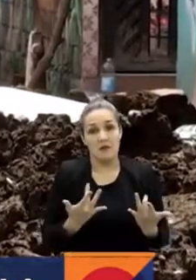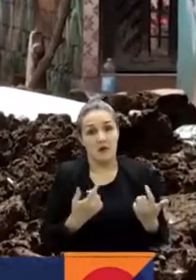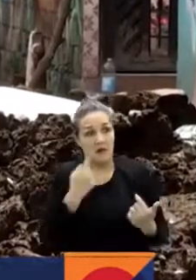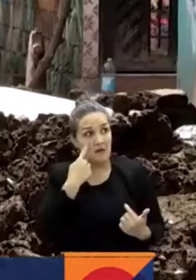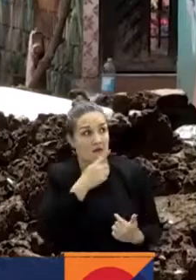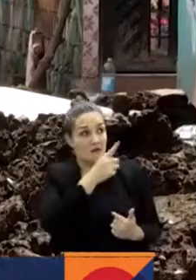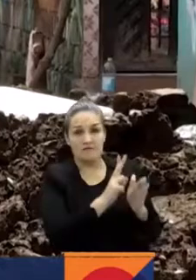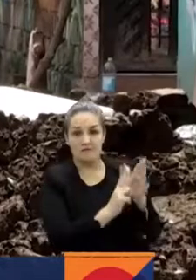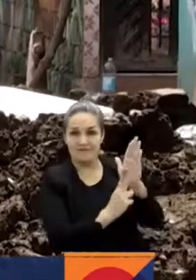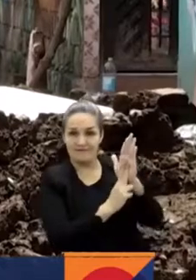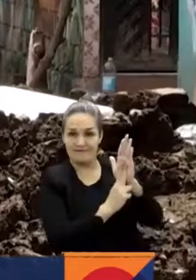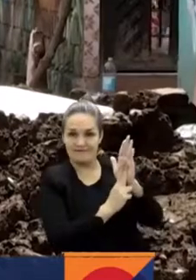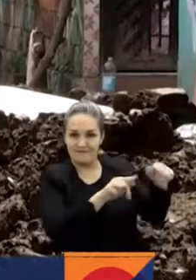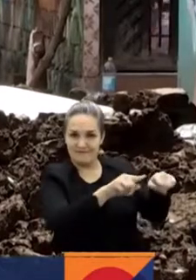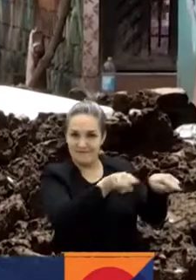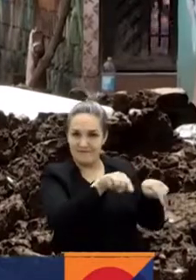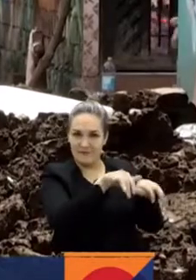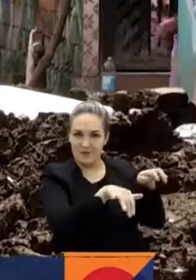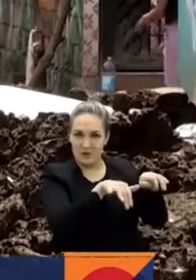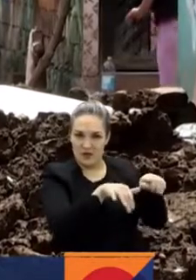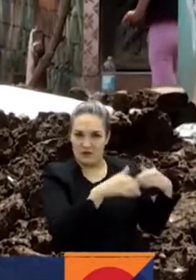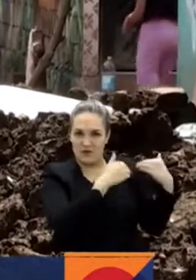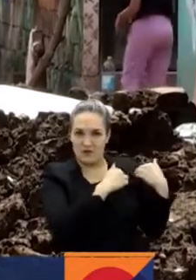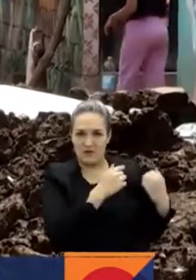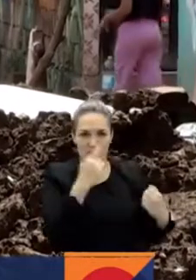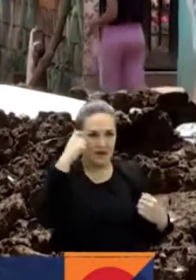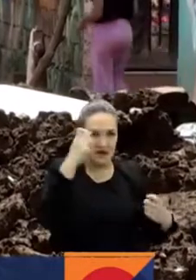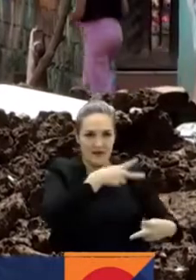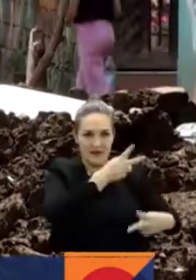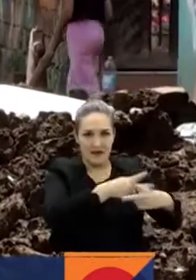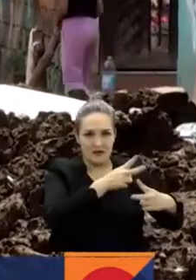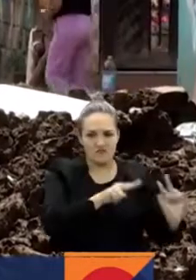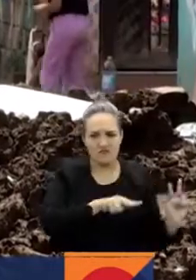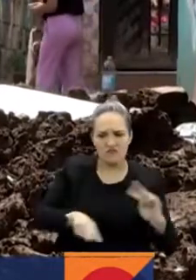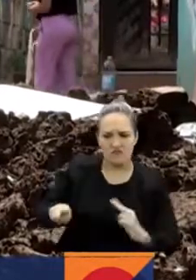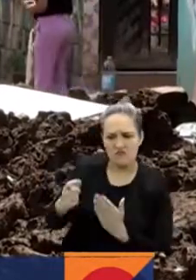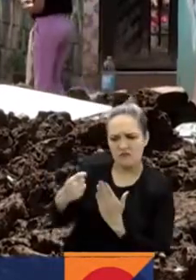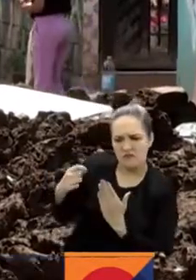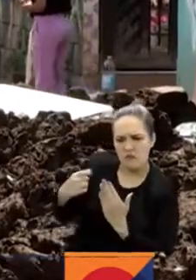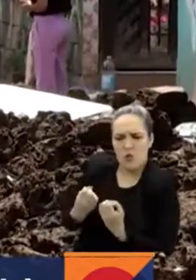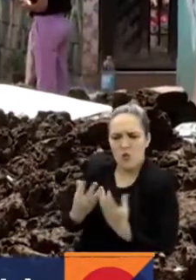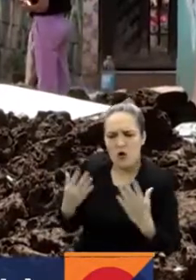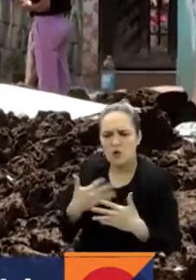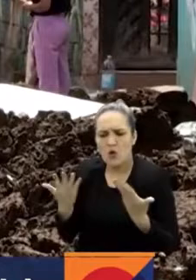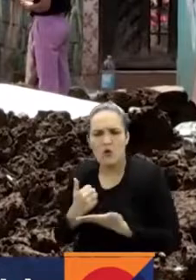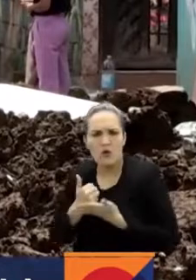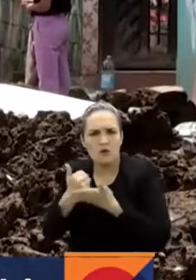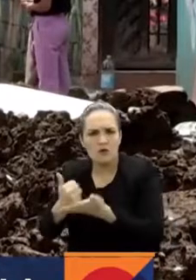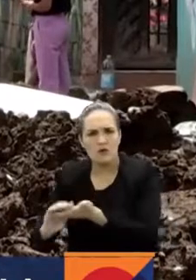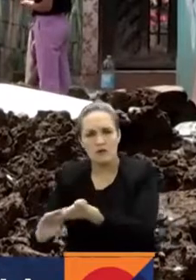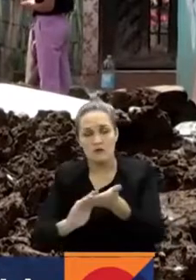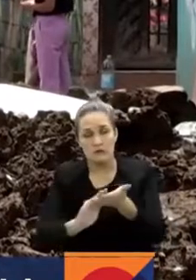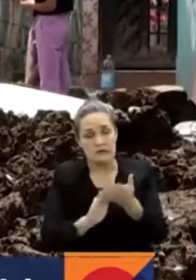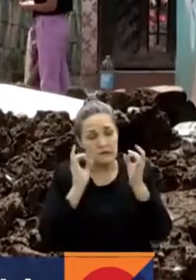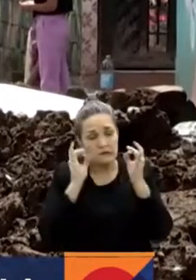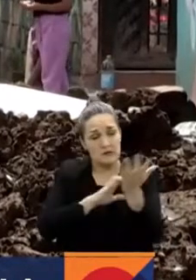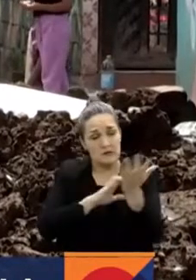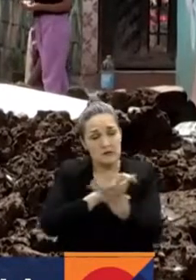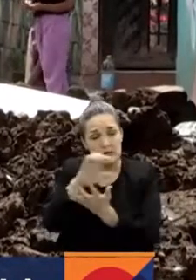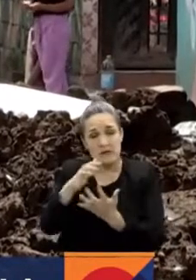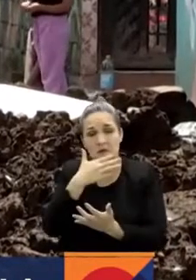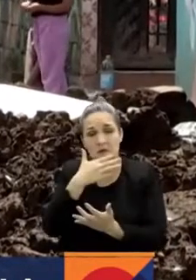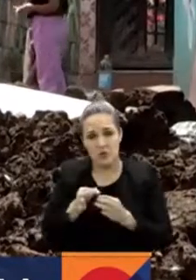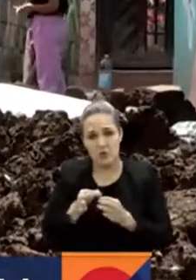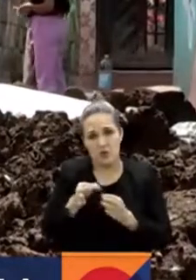parte de la Unidad Nacional de Gestión del Riesgo para esa valoración y determinar cómo se va a mitigar esta situación, repito, muy calamitosa para el